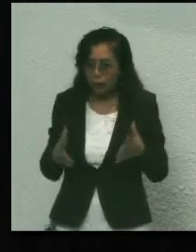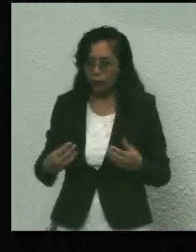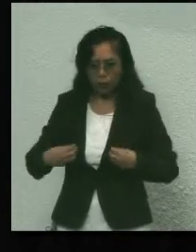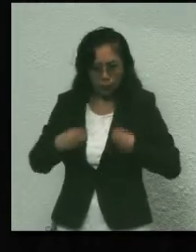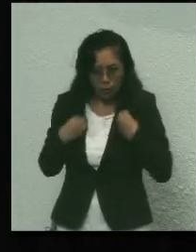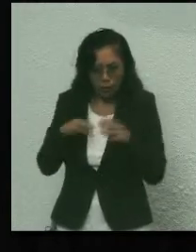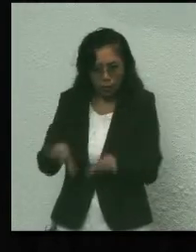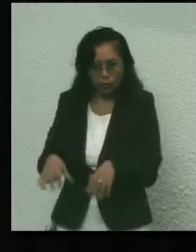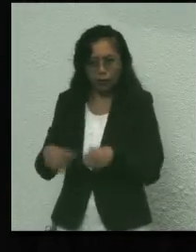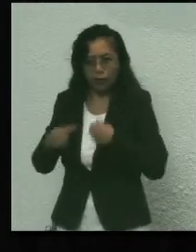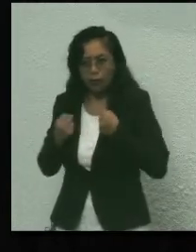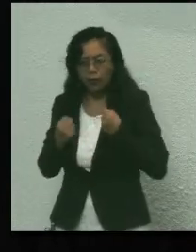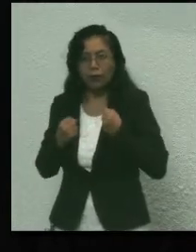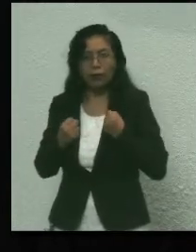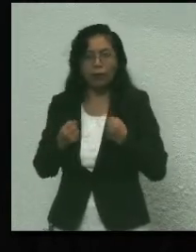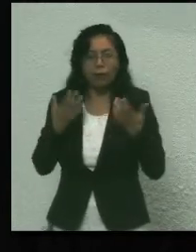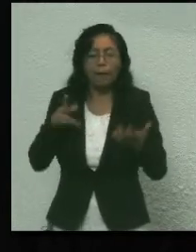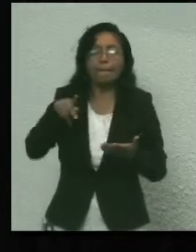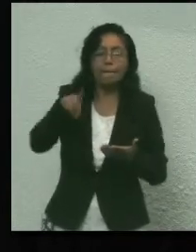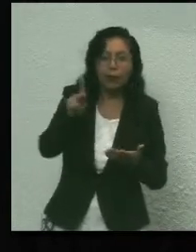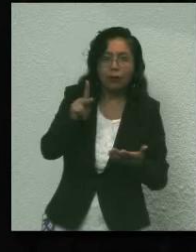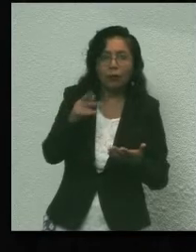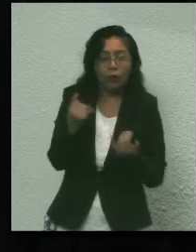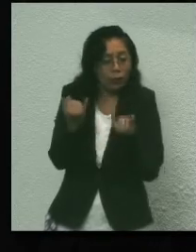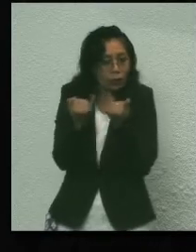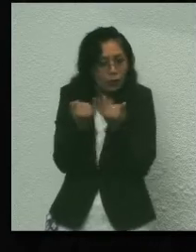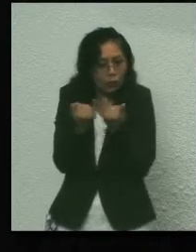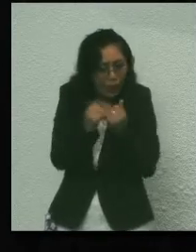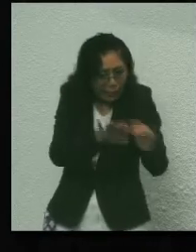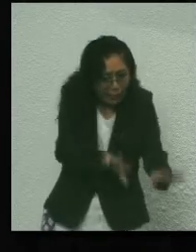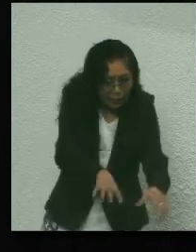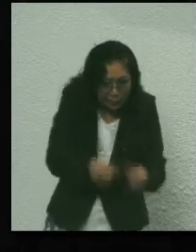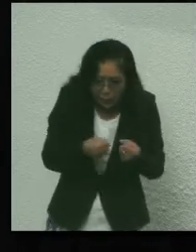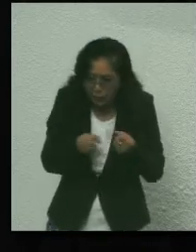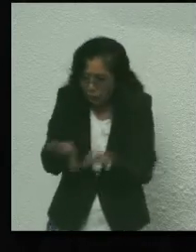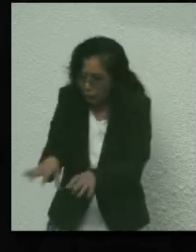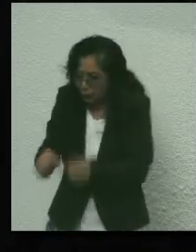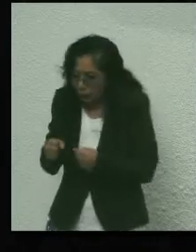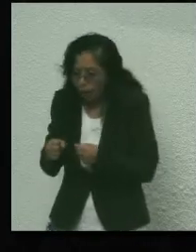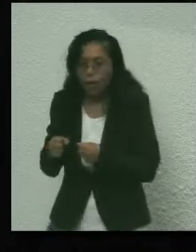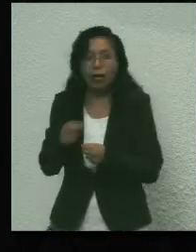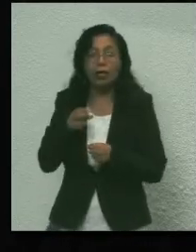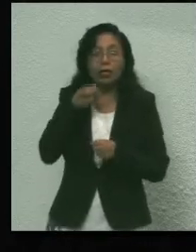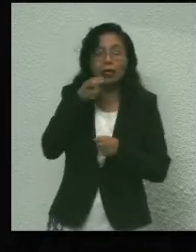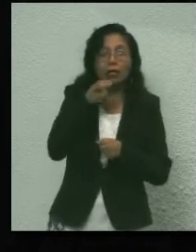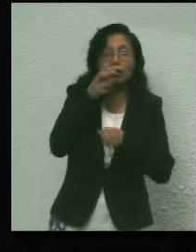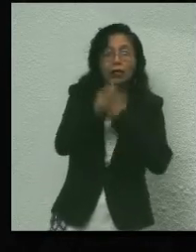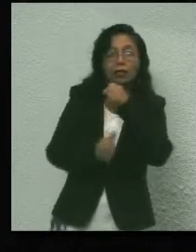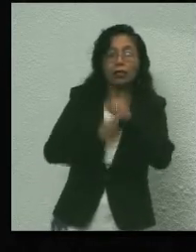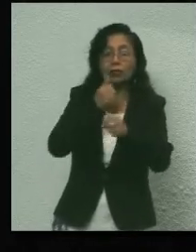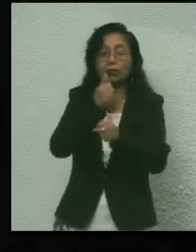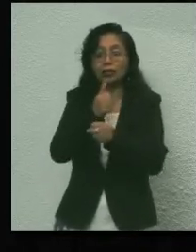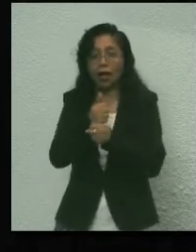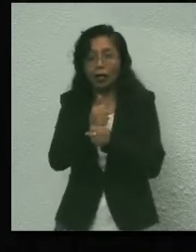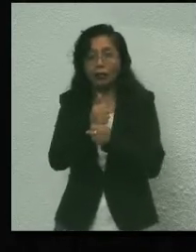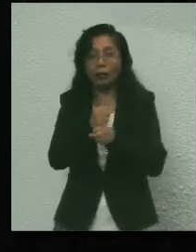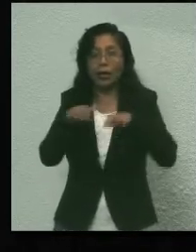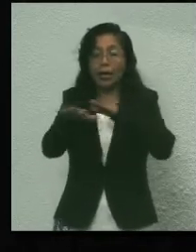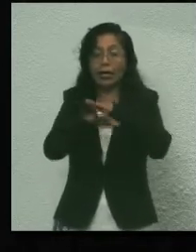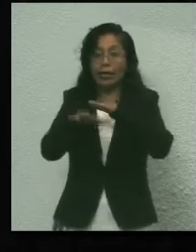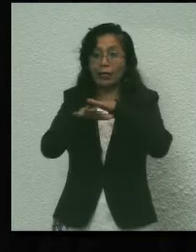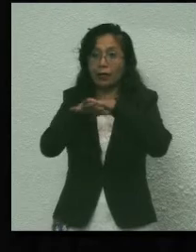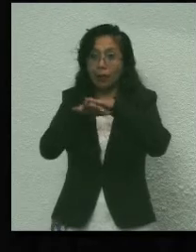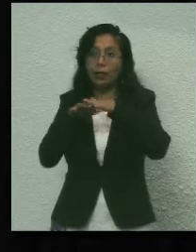vidas, que es lo principal, sino también de rescatar lo posible de este año y sentar las bases para llegar con fuerza